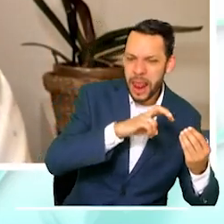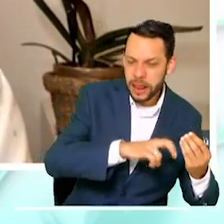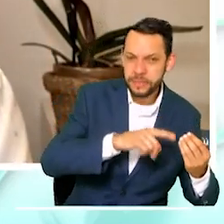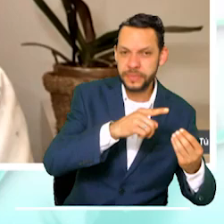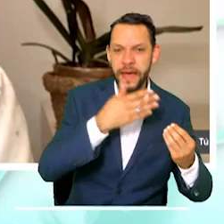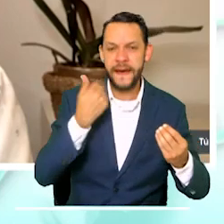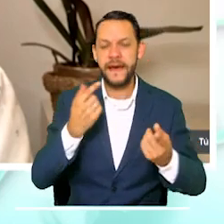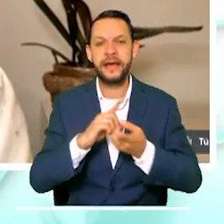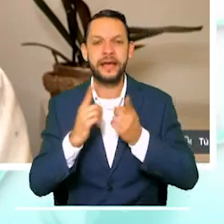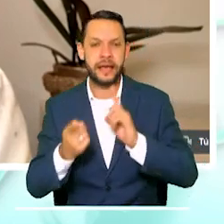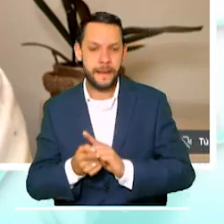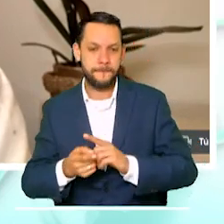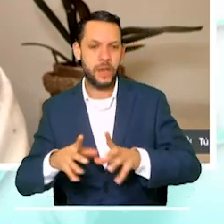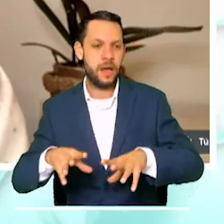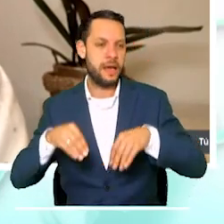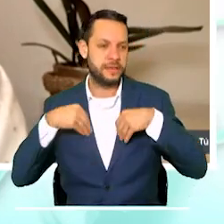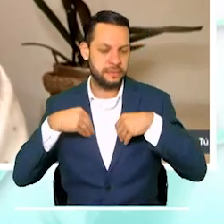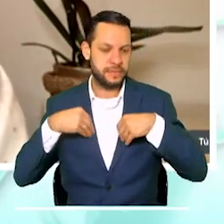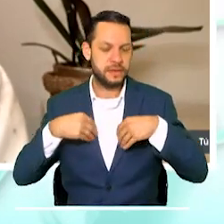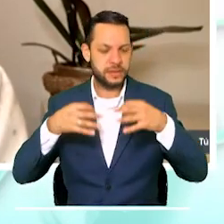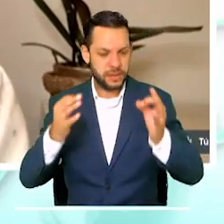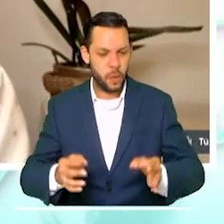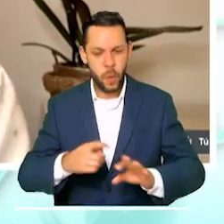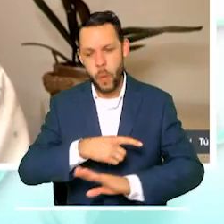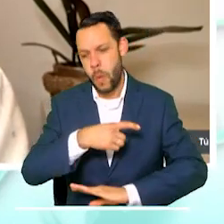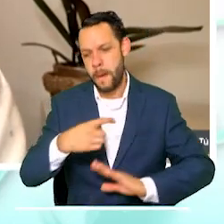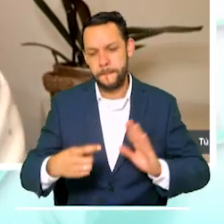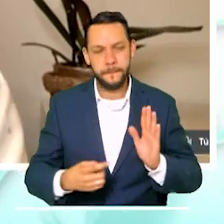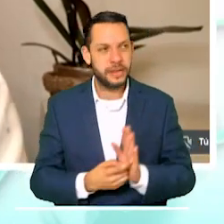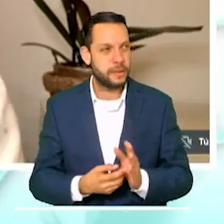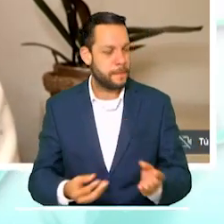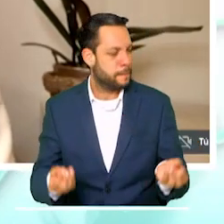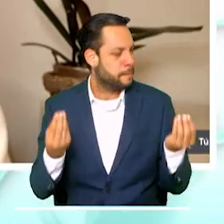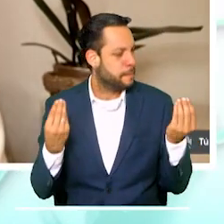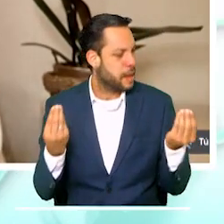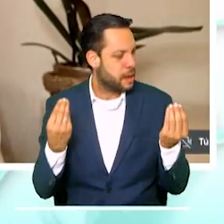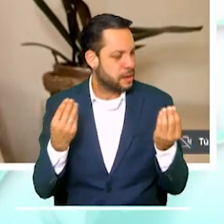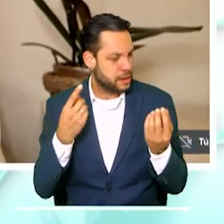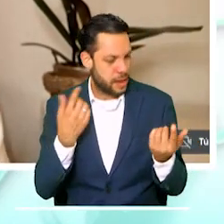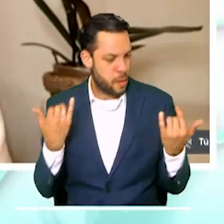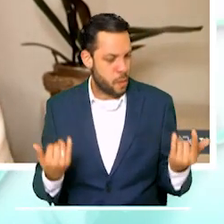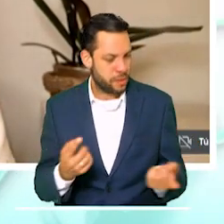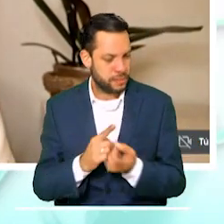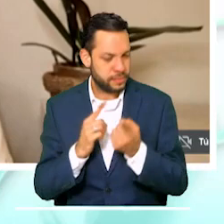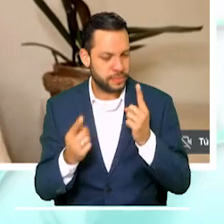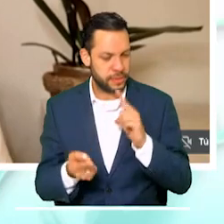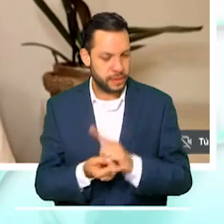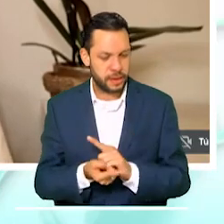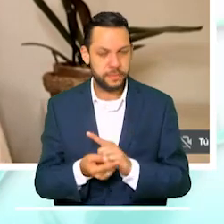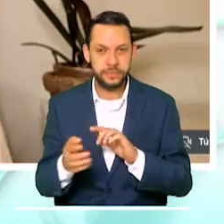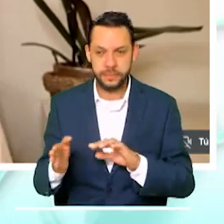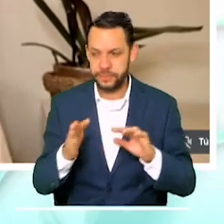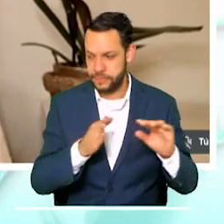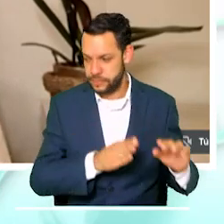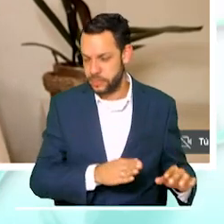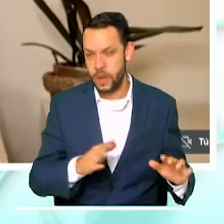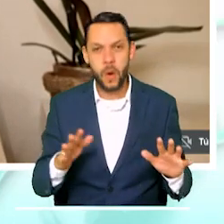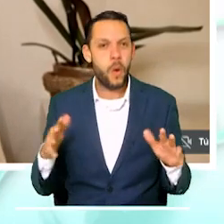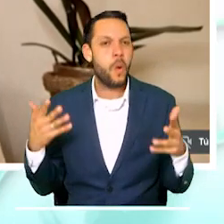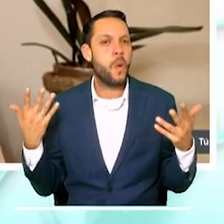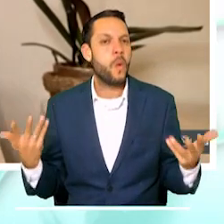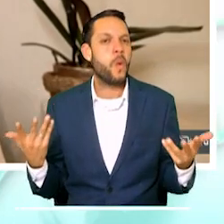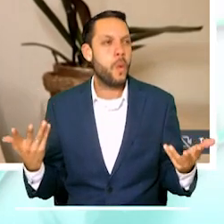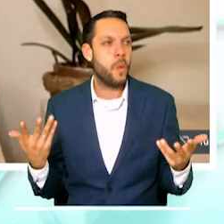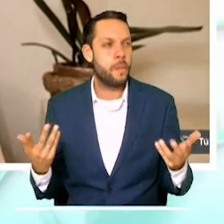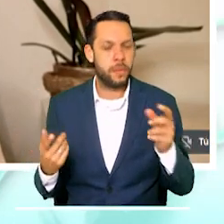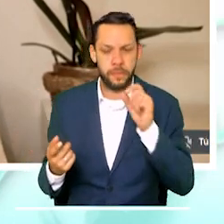las preguntas, el para qué, el propósito por el cual te ocurre esa situación. ¿Y cómo aplicamos, doctora,